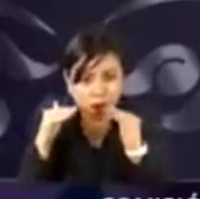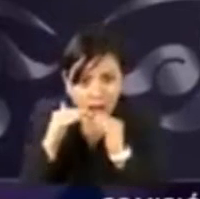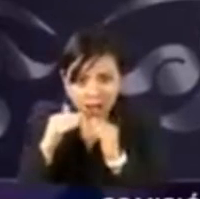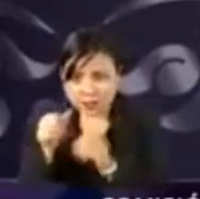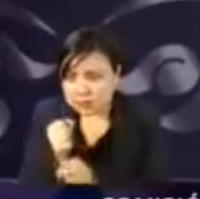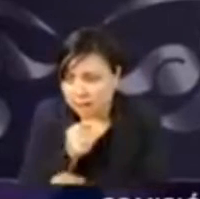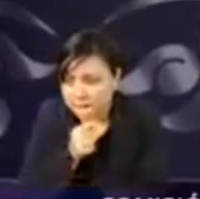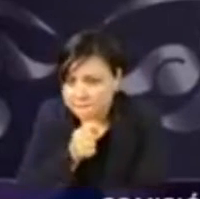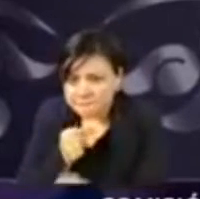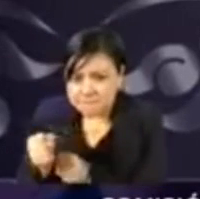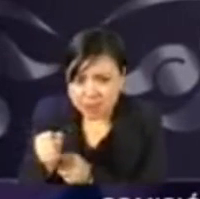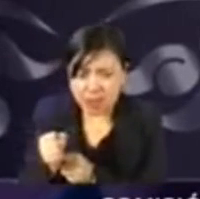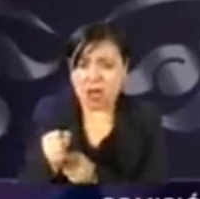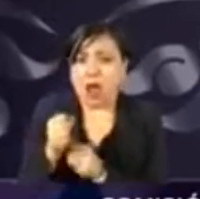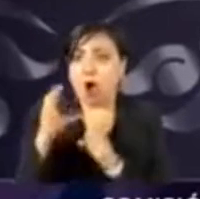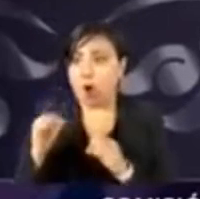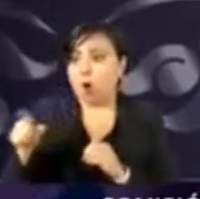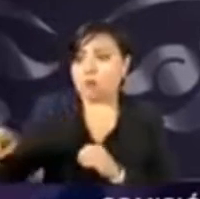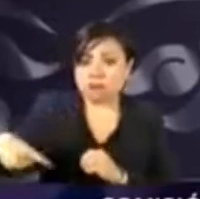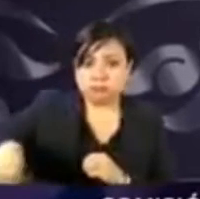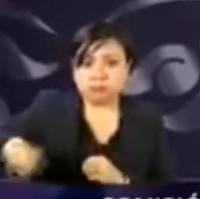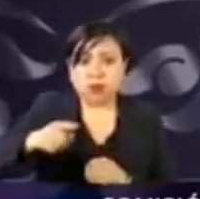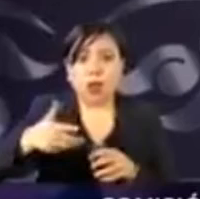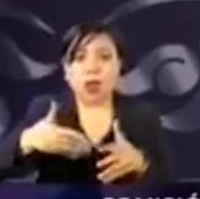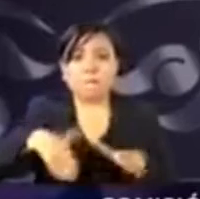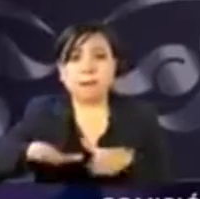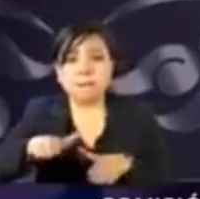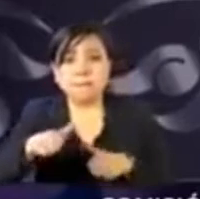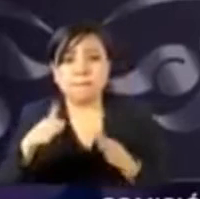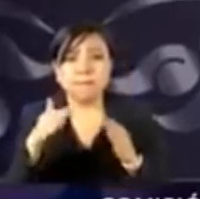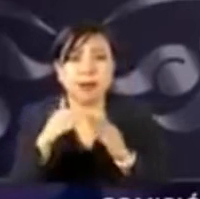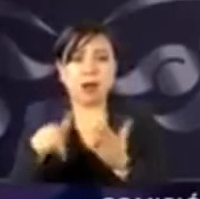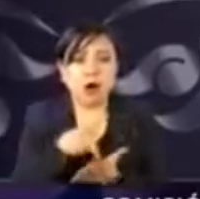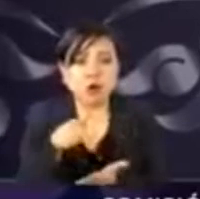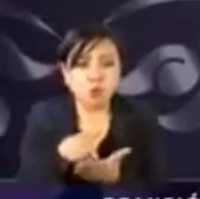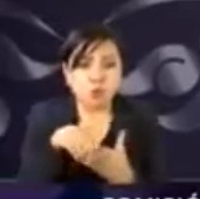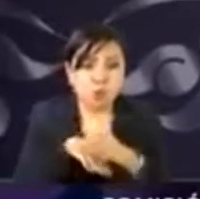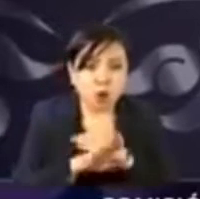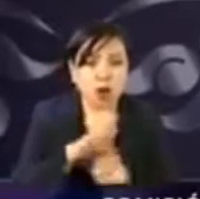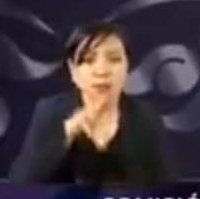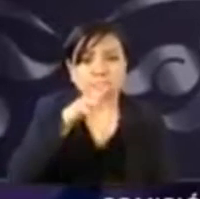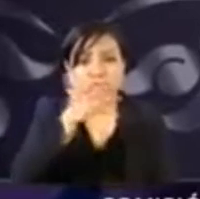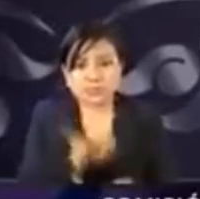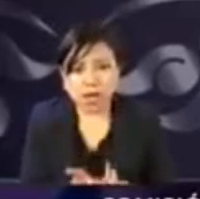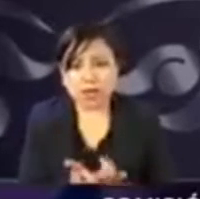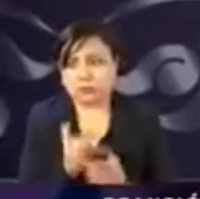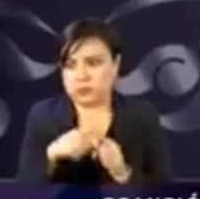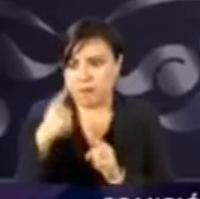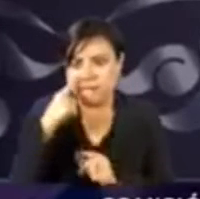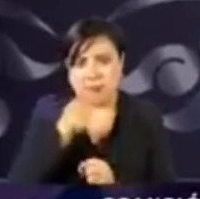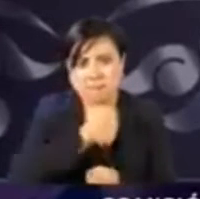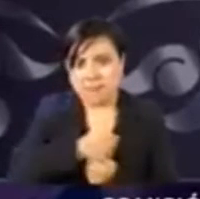hogar o en el lugar a donde acuden para descansar. Estamos hablando que